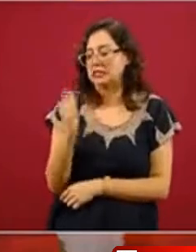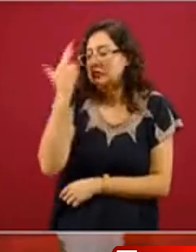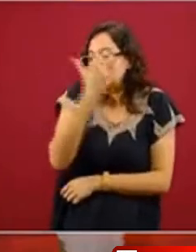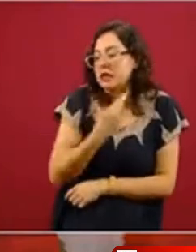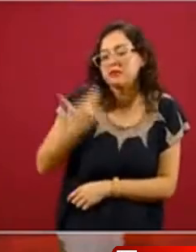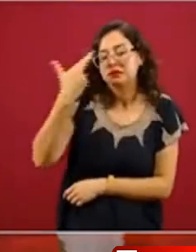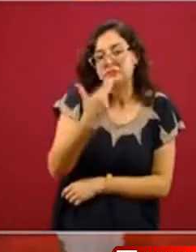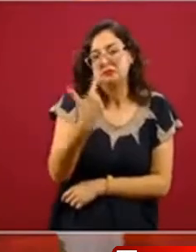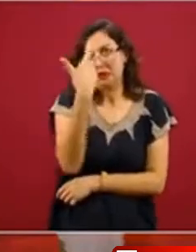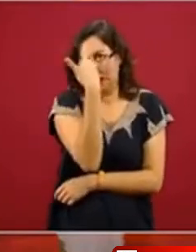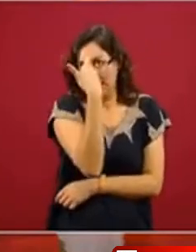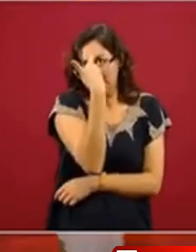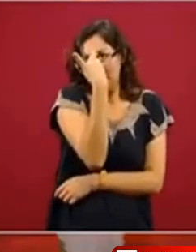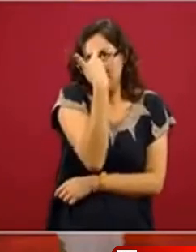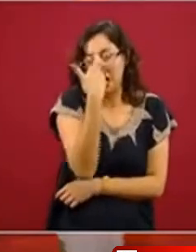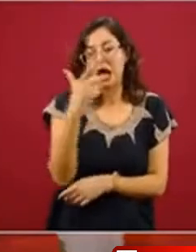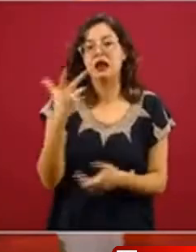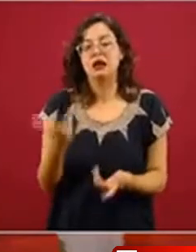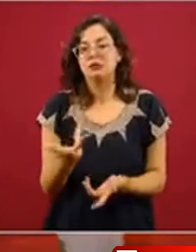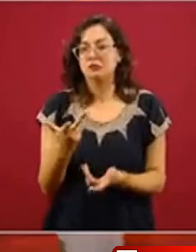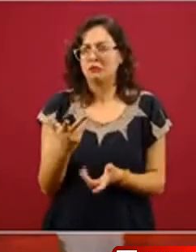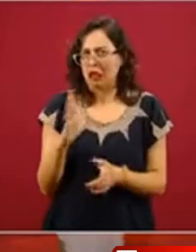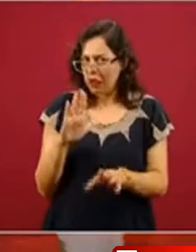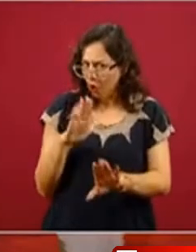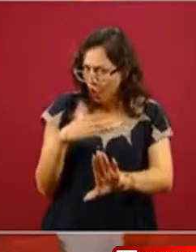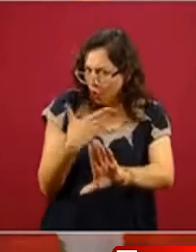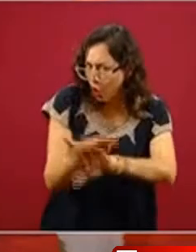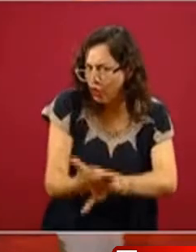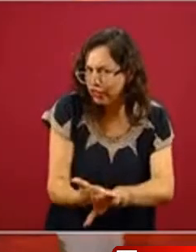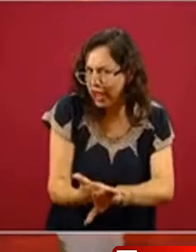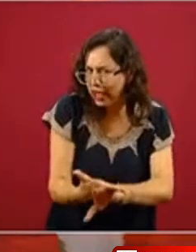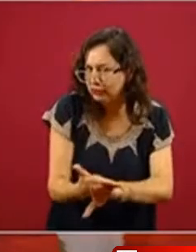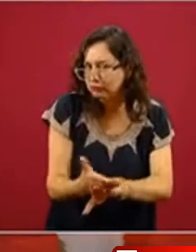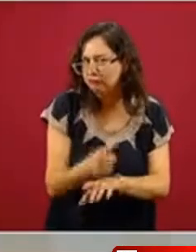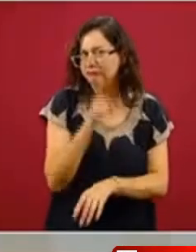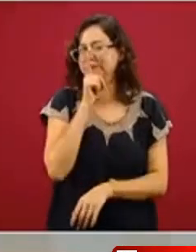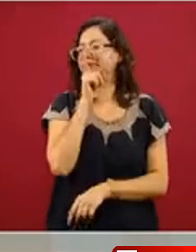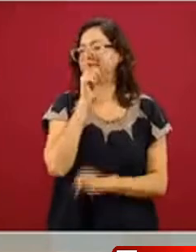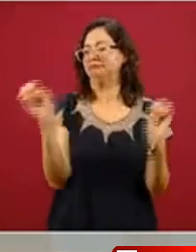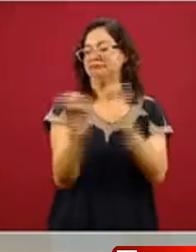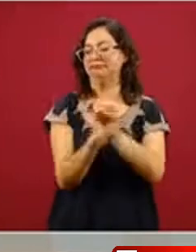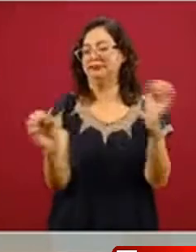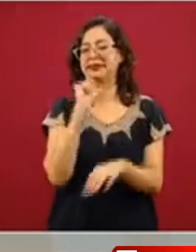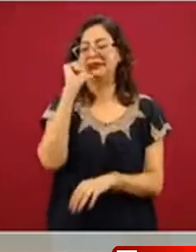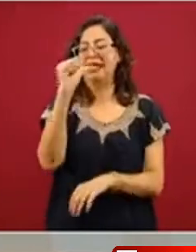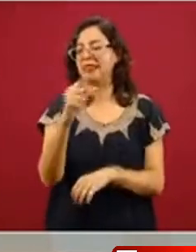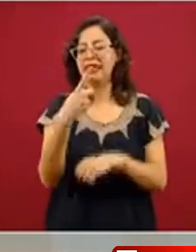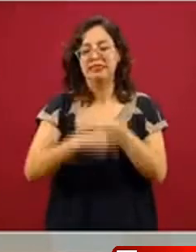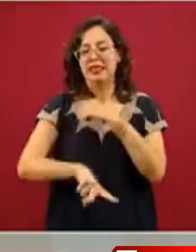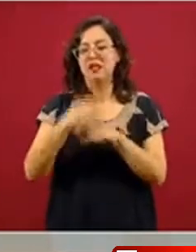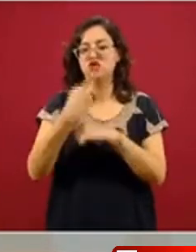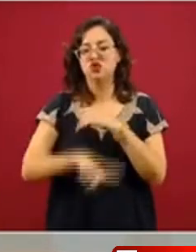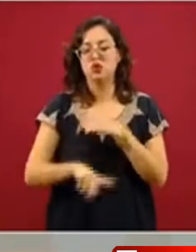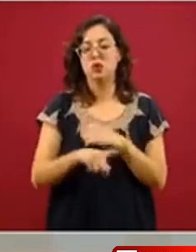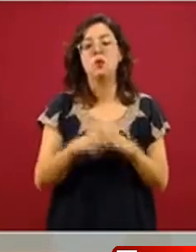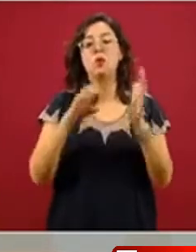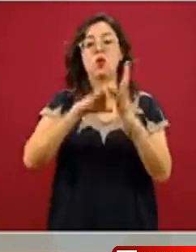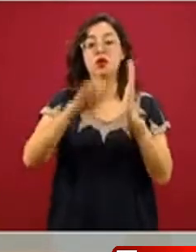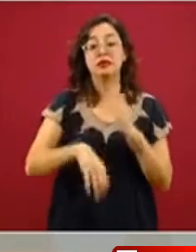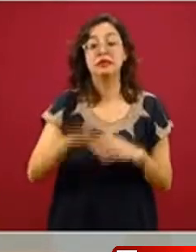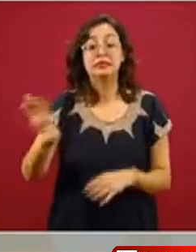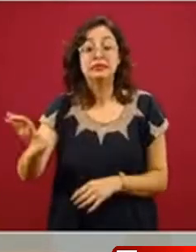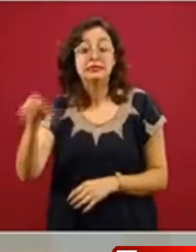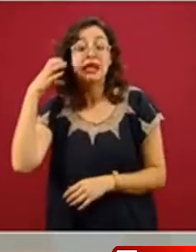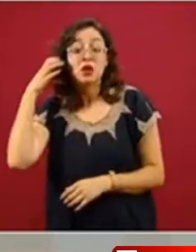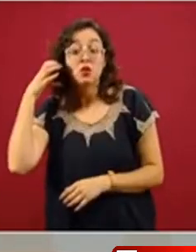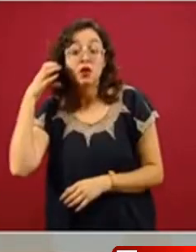correspondientes y no hay evidencia alguna que sugiera que dañan a las neuronas. Por ejemplo, otros aparatos electrónicos como